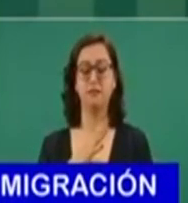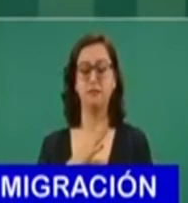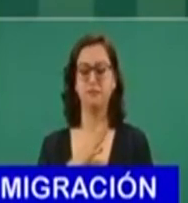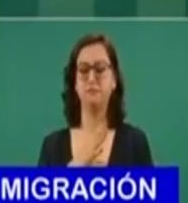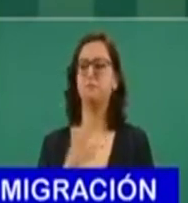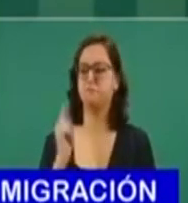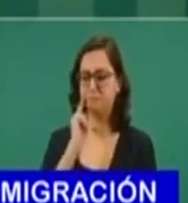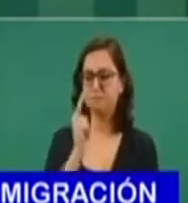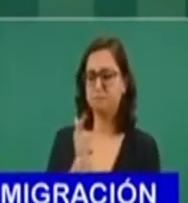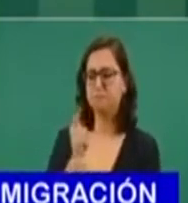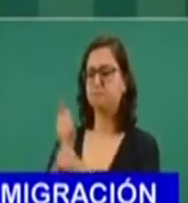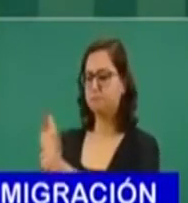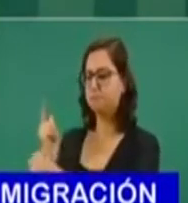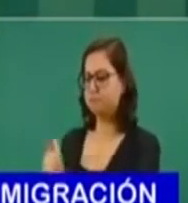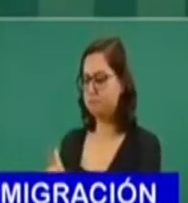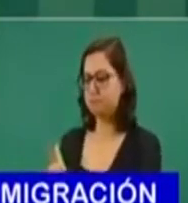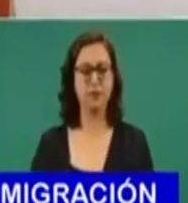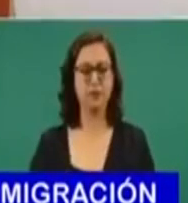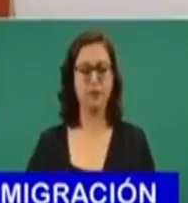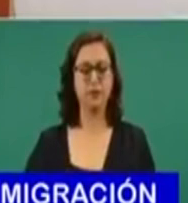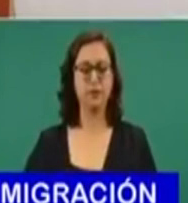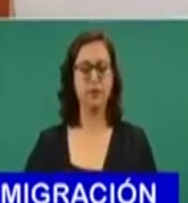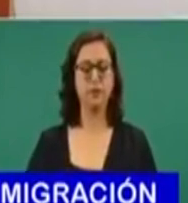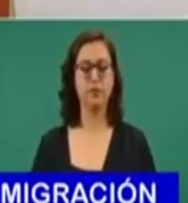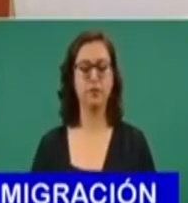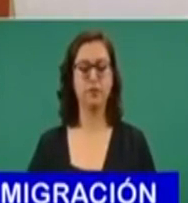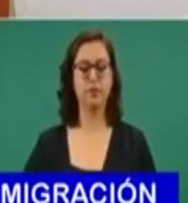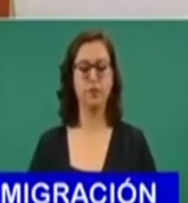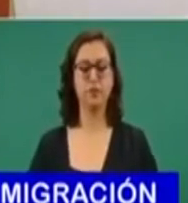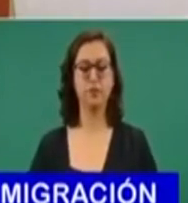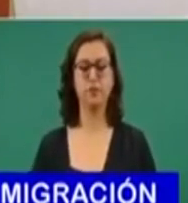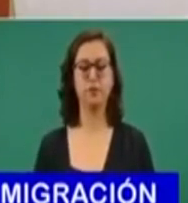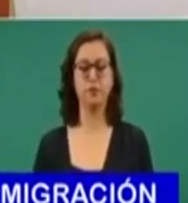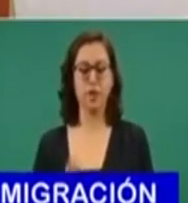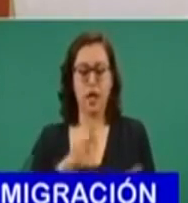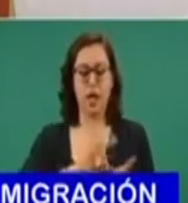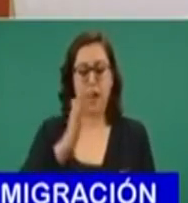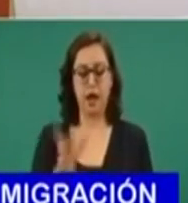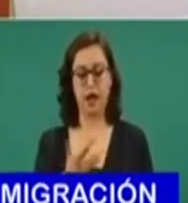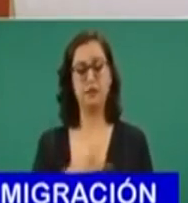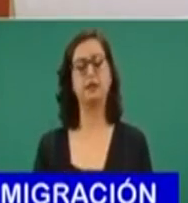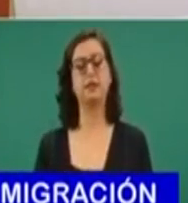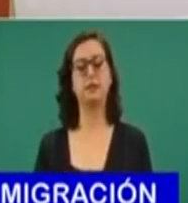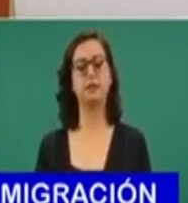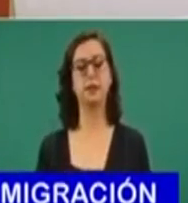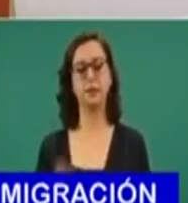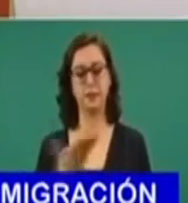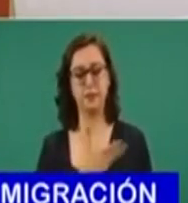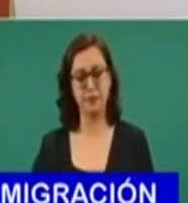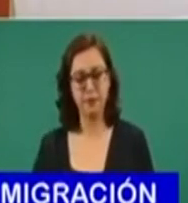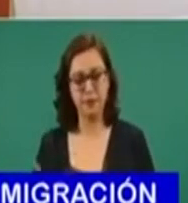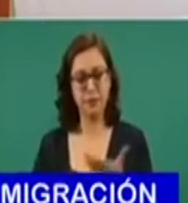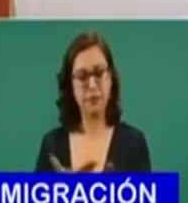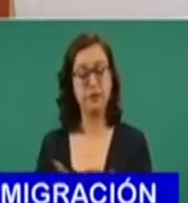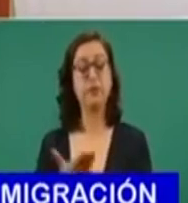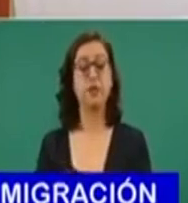a ordenar los flujos migratorios con humanismo. El presidente mexicano aprovechó una cumbre sobre el cambio climático organizada por Estados